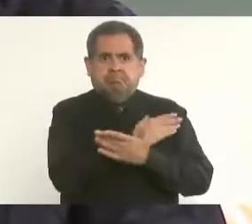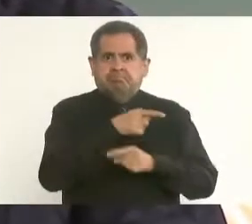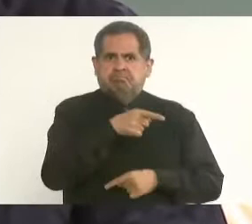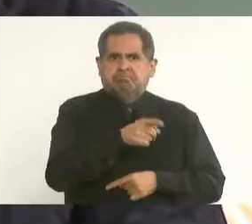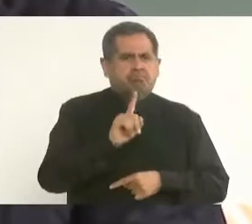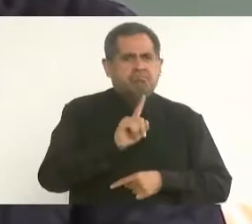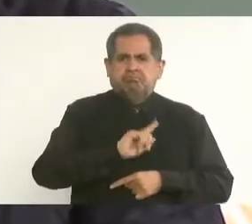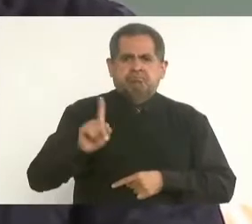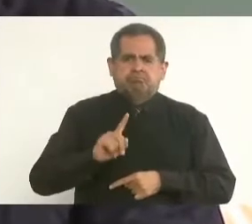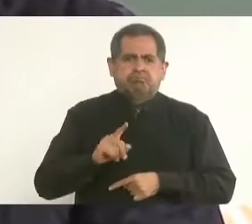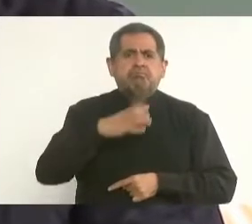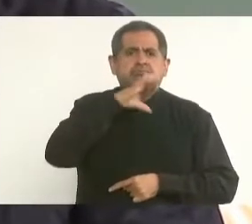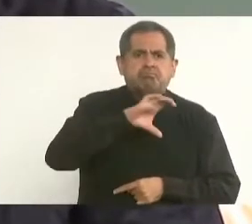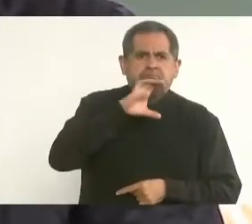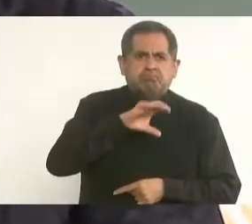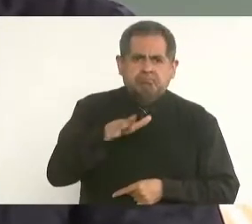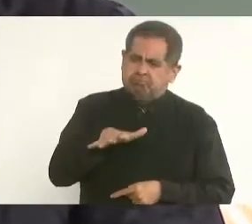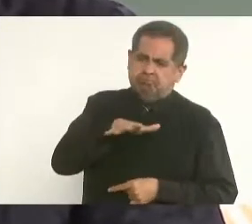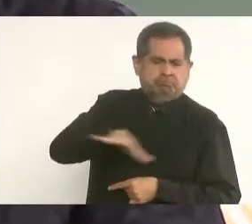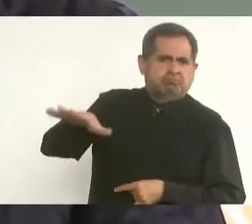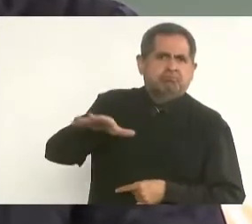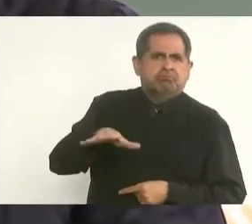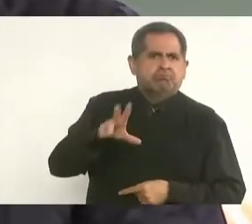Venustiano Carranza,